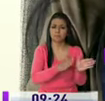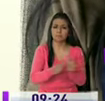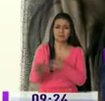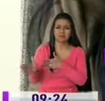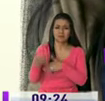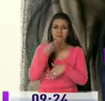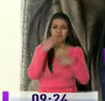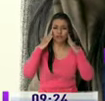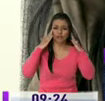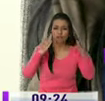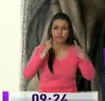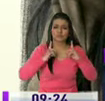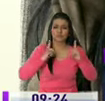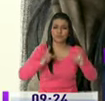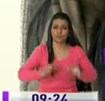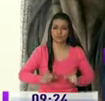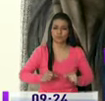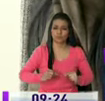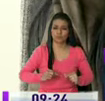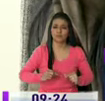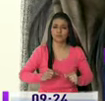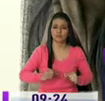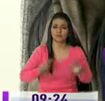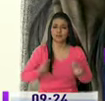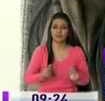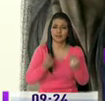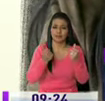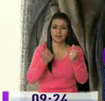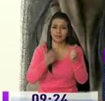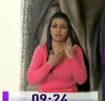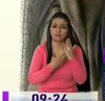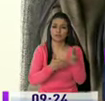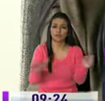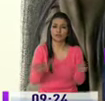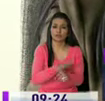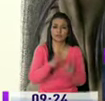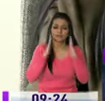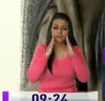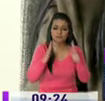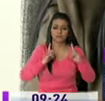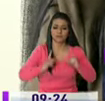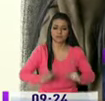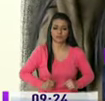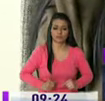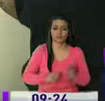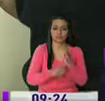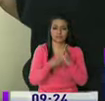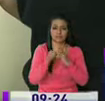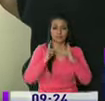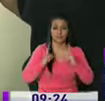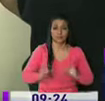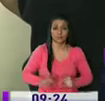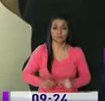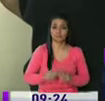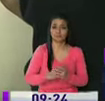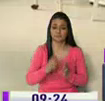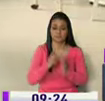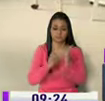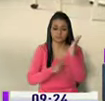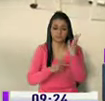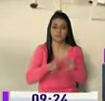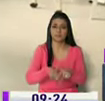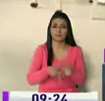mejor manera y de manera más eficaz el modelo integral de atención en salud del Ministerio de Salud. Este programa inició